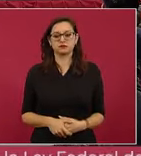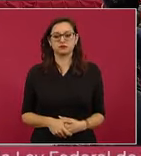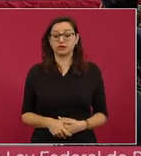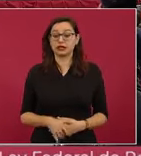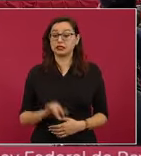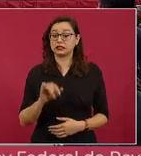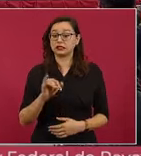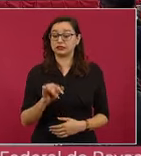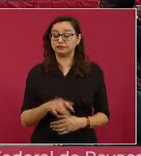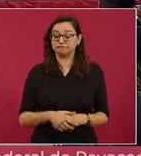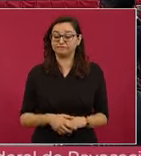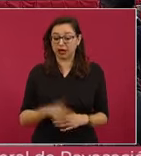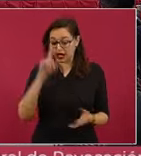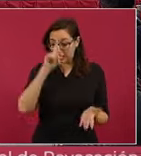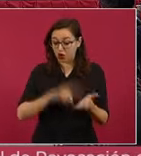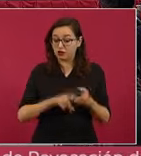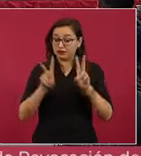ético.